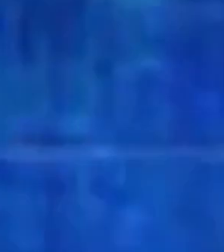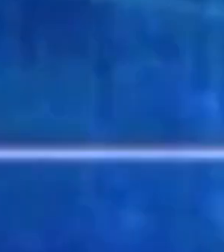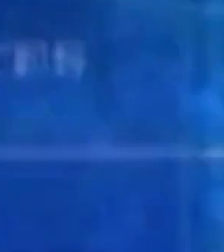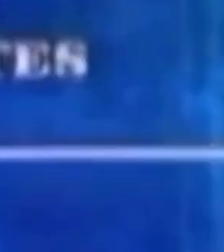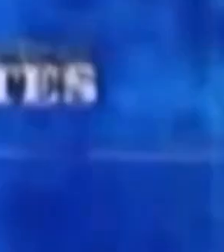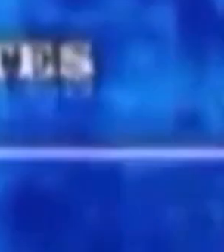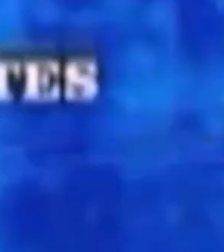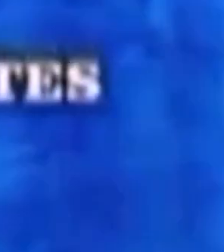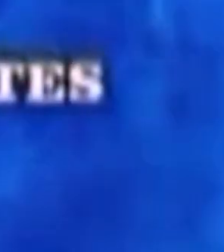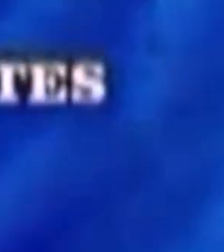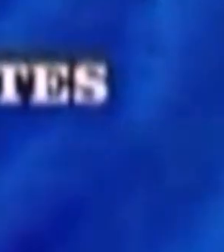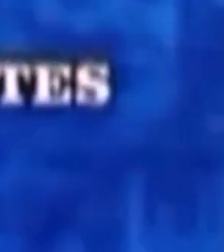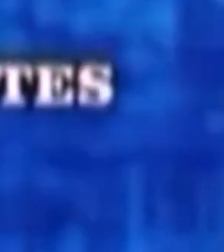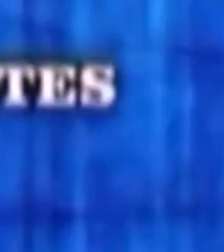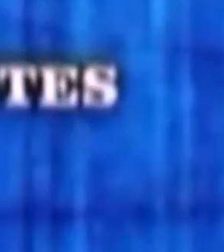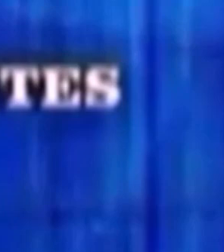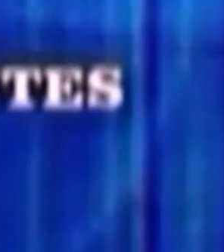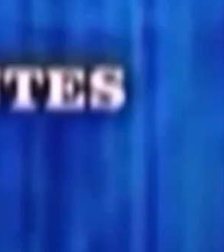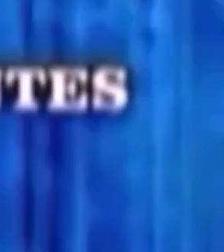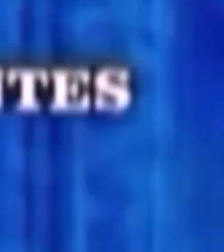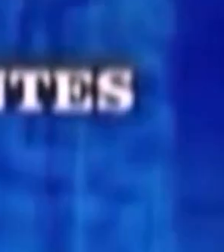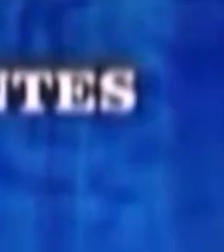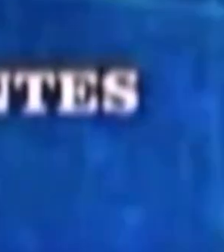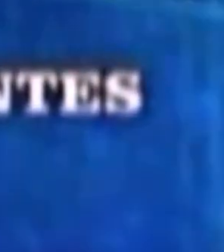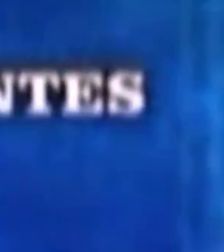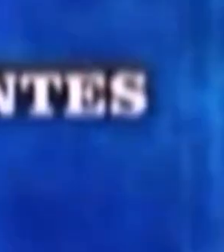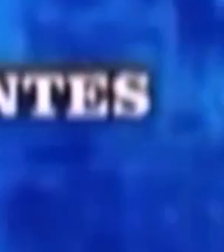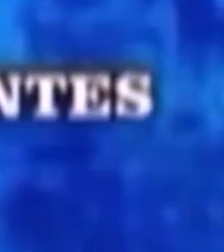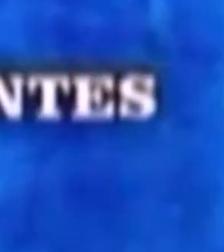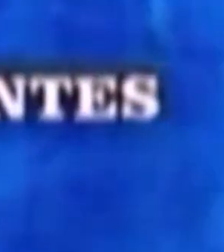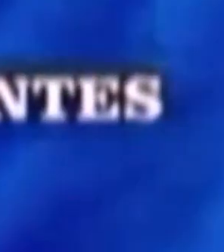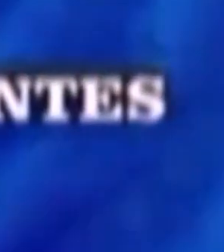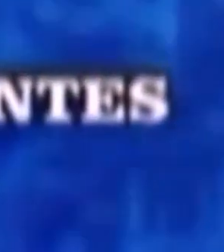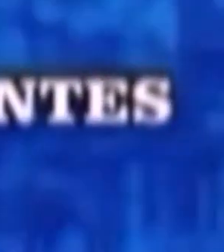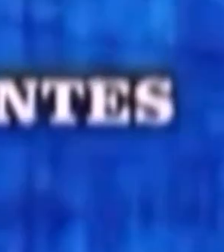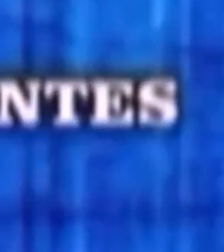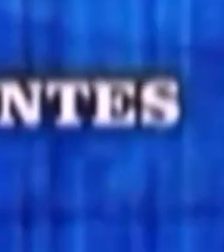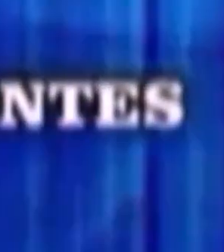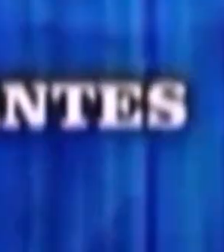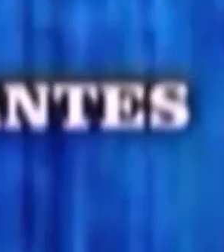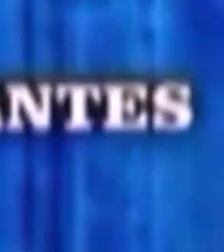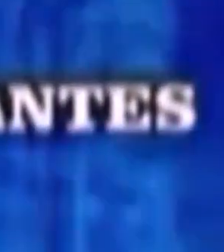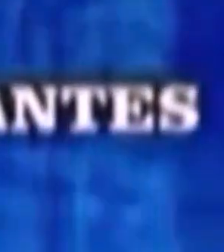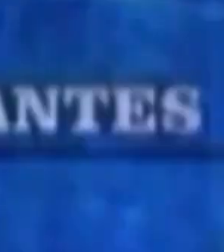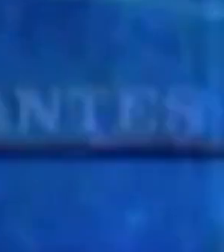Entérese antes de los informes más impactantes de la región.